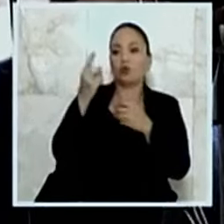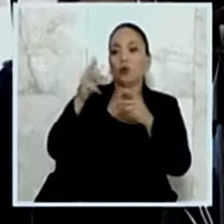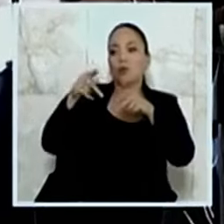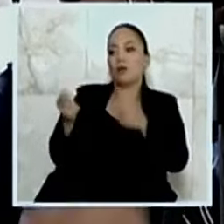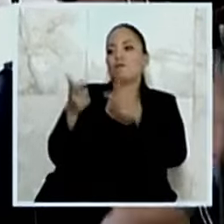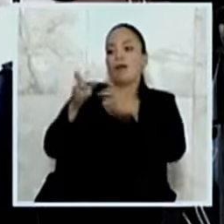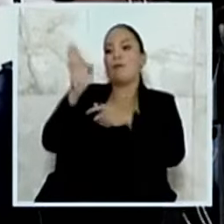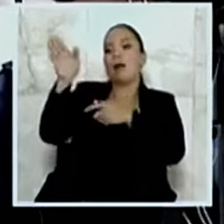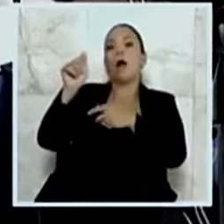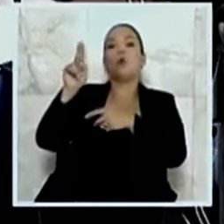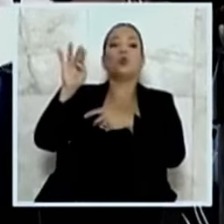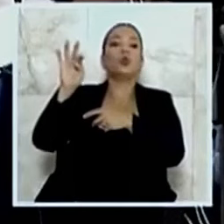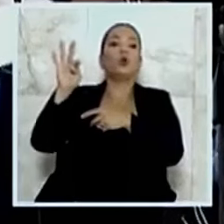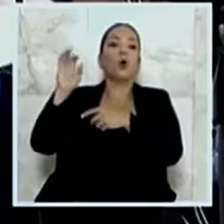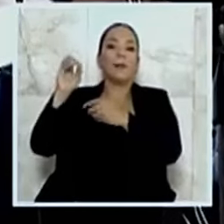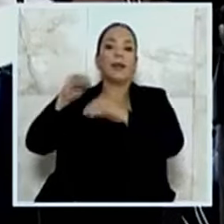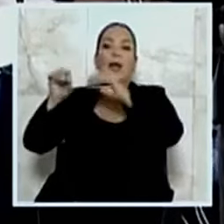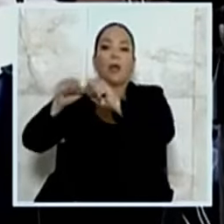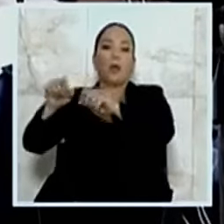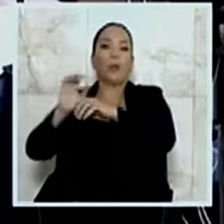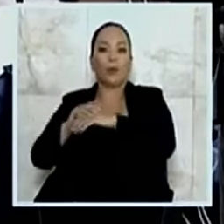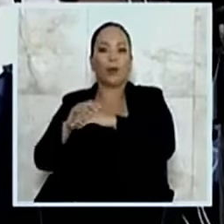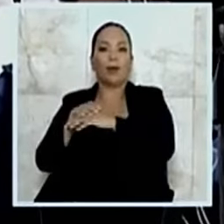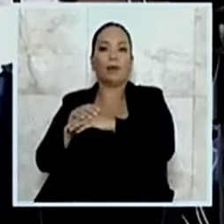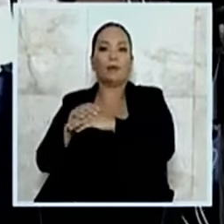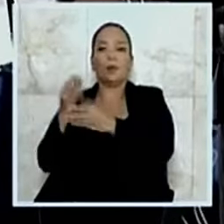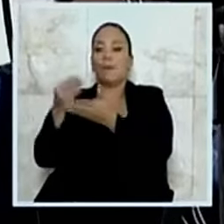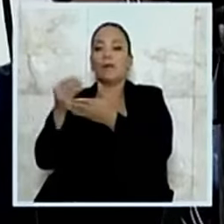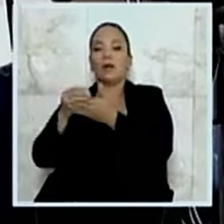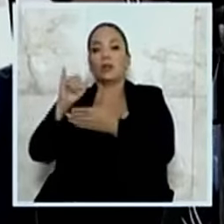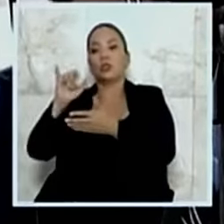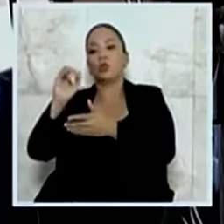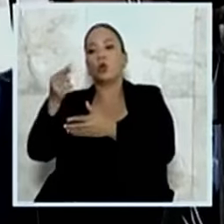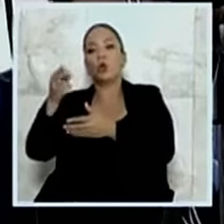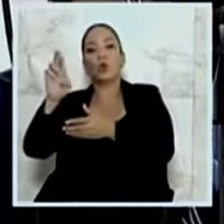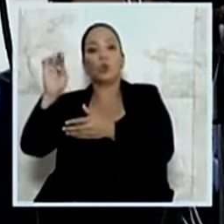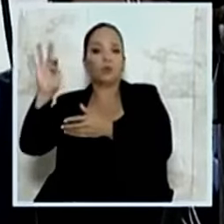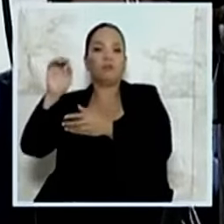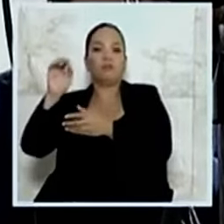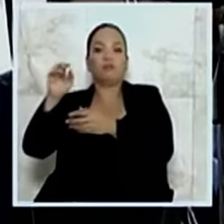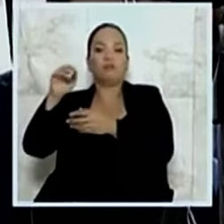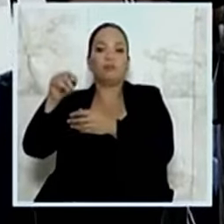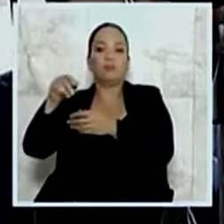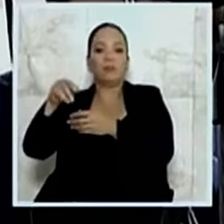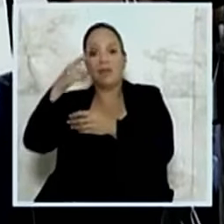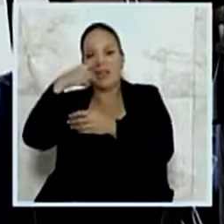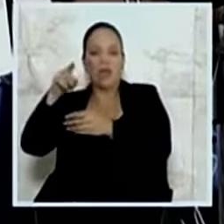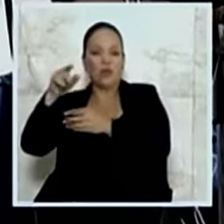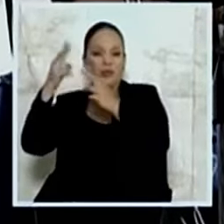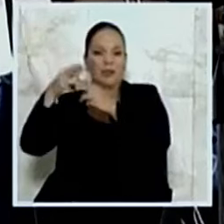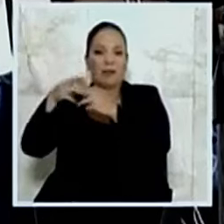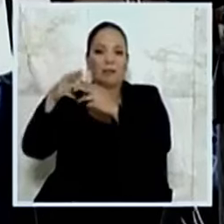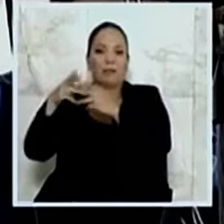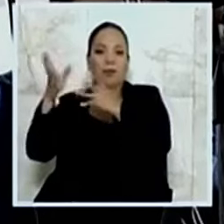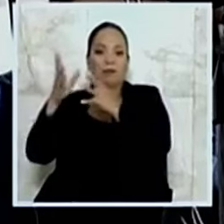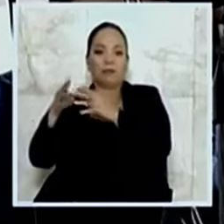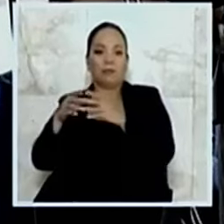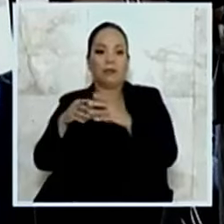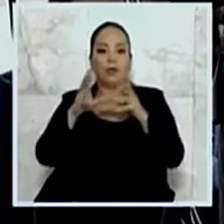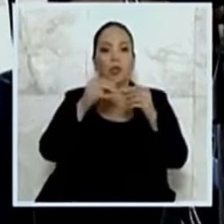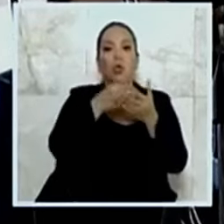proyecto fiscal, incluir los impuestos saludables? Si queremos aspirar a que no solo la gente rica vaya al automercado y pueda escoger